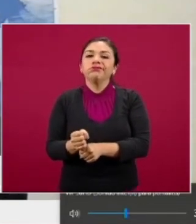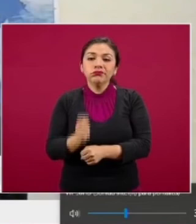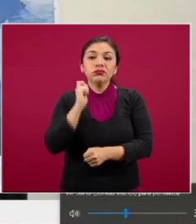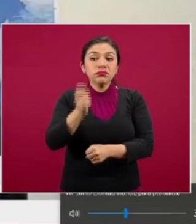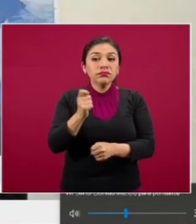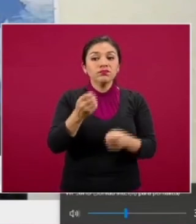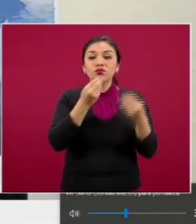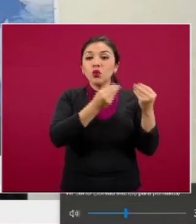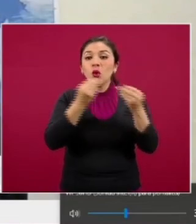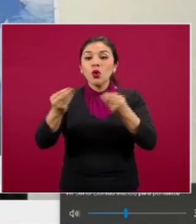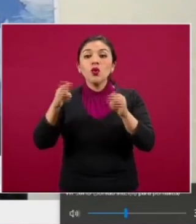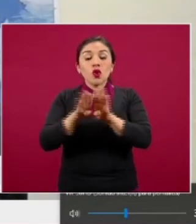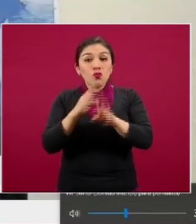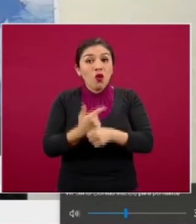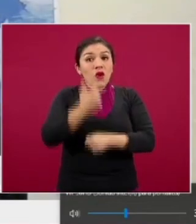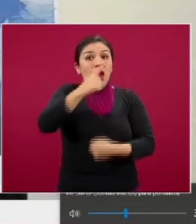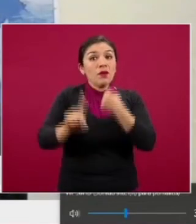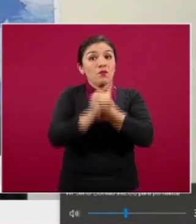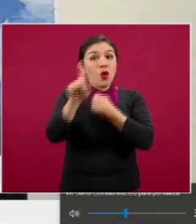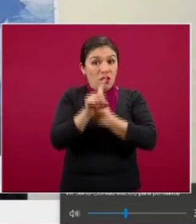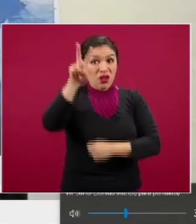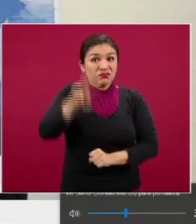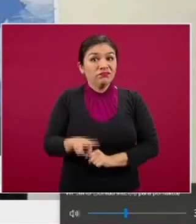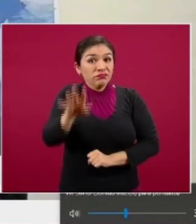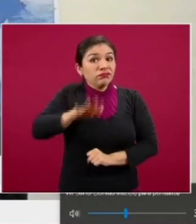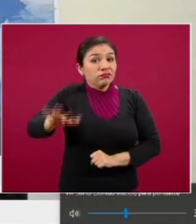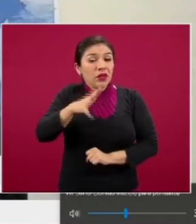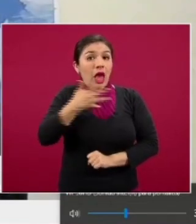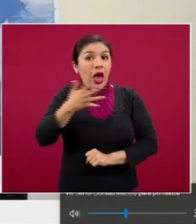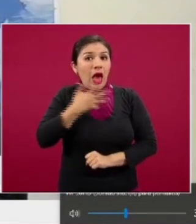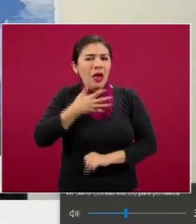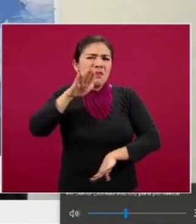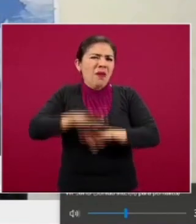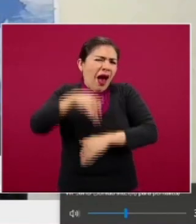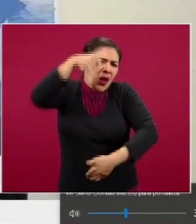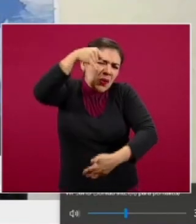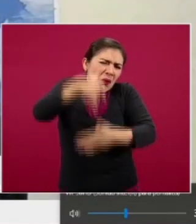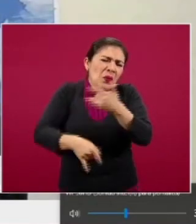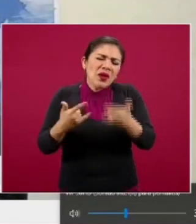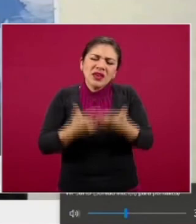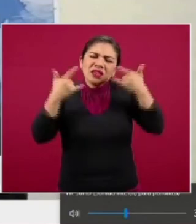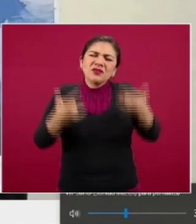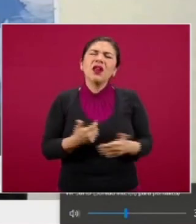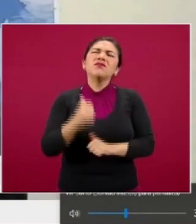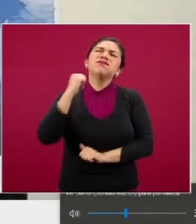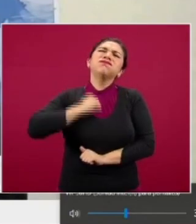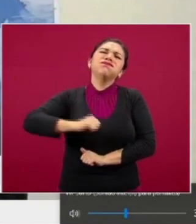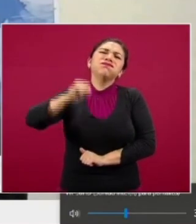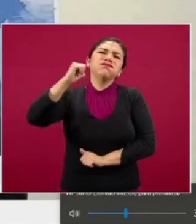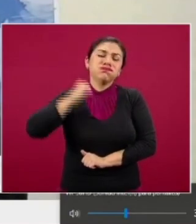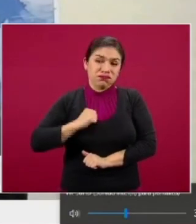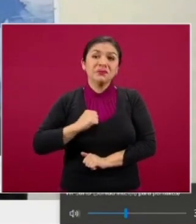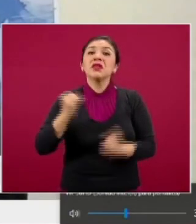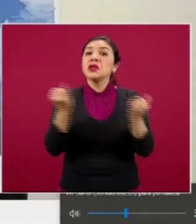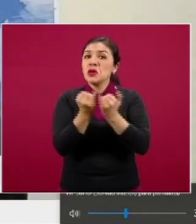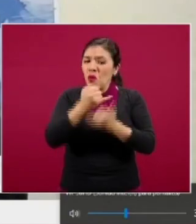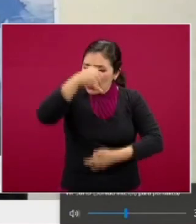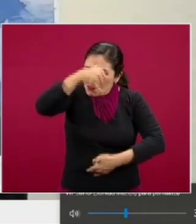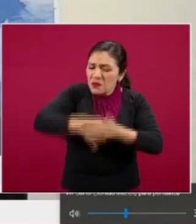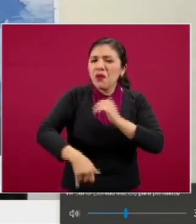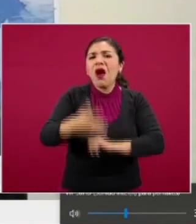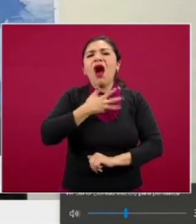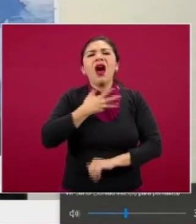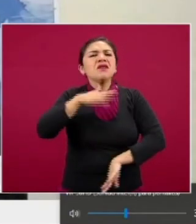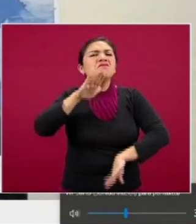muchos sentidos, un grave problema social que tiene raíces históricas muy profundas, también tiene raíces